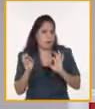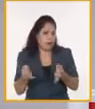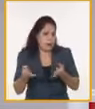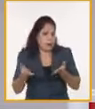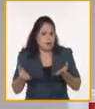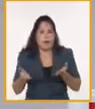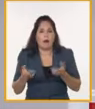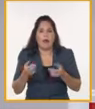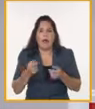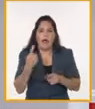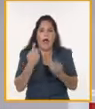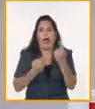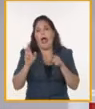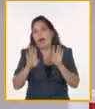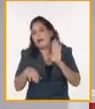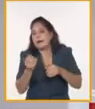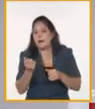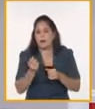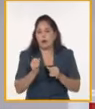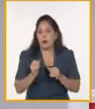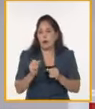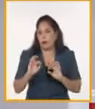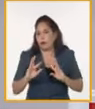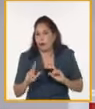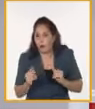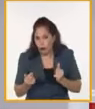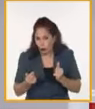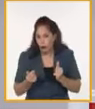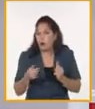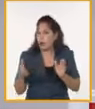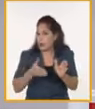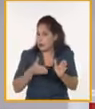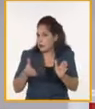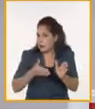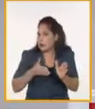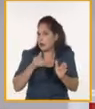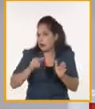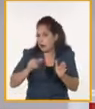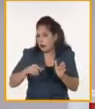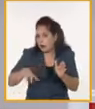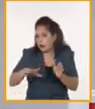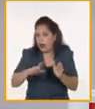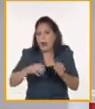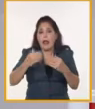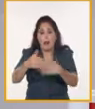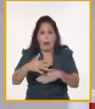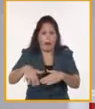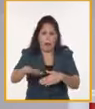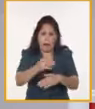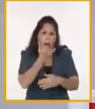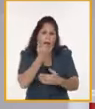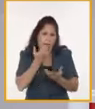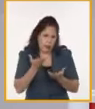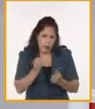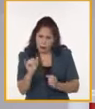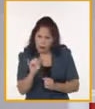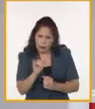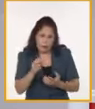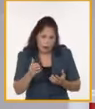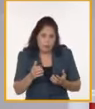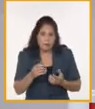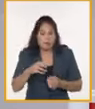de hechos de de de corrupción de la de las indisciplinas de carácter social que tanto afectan y tanto eh